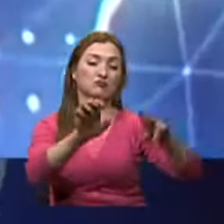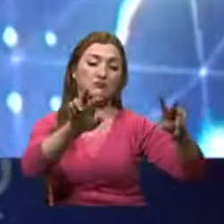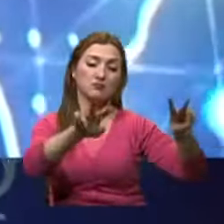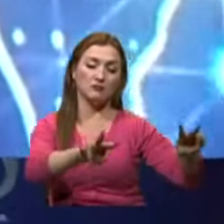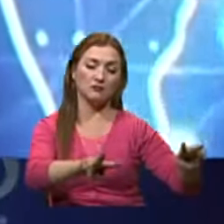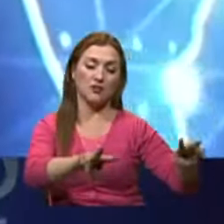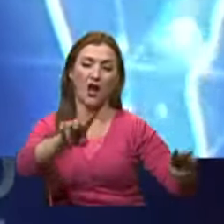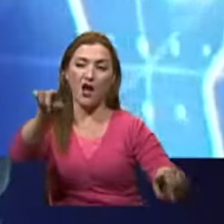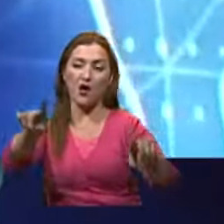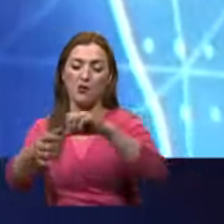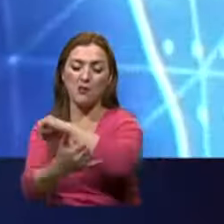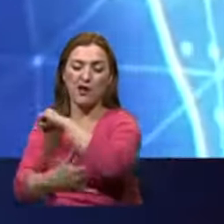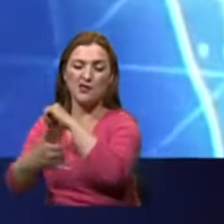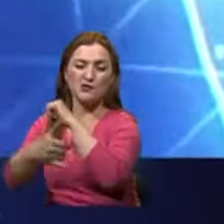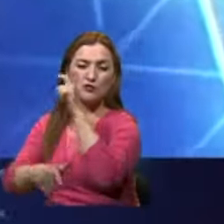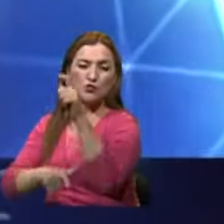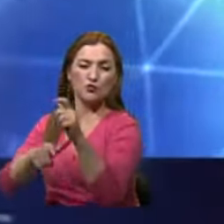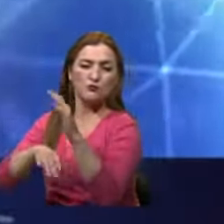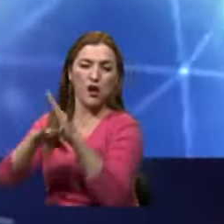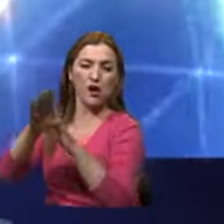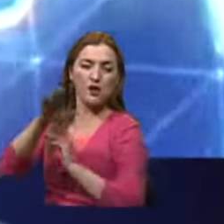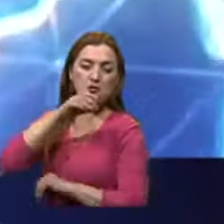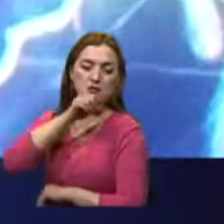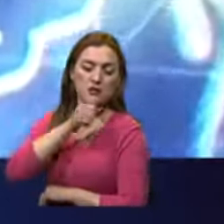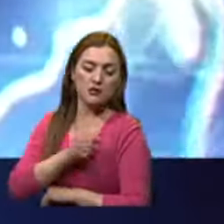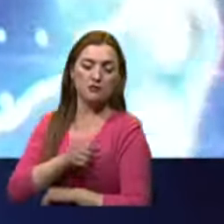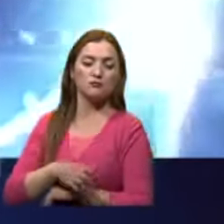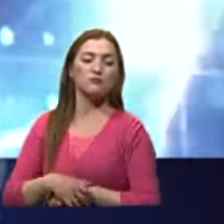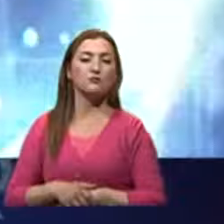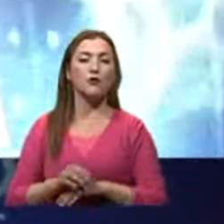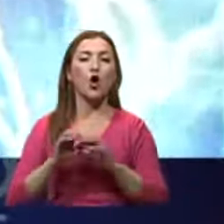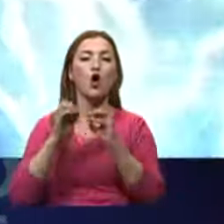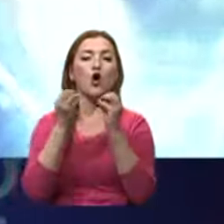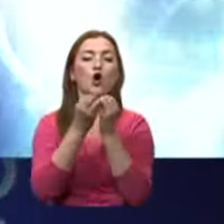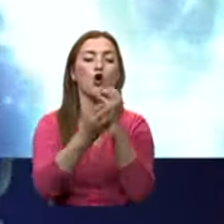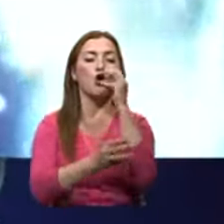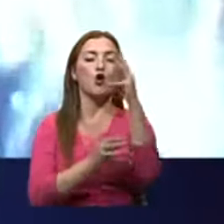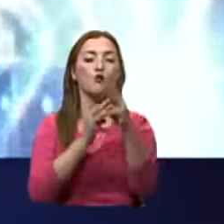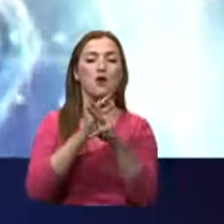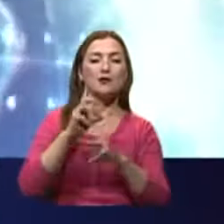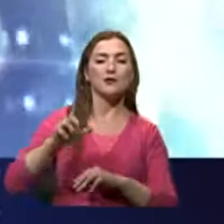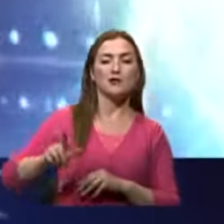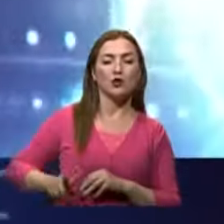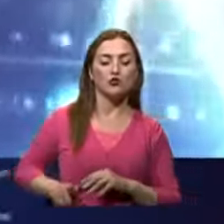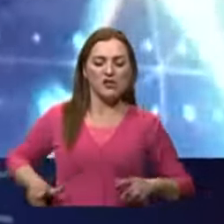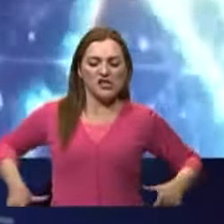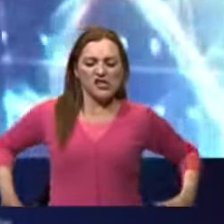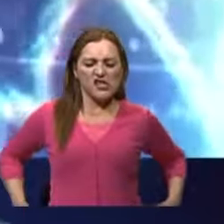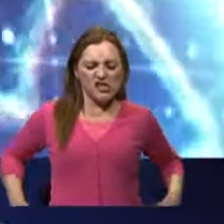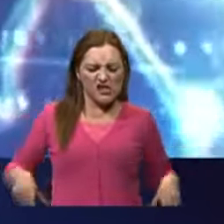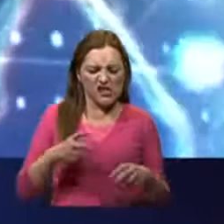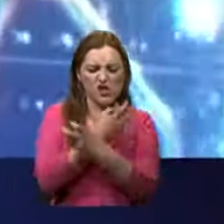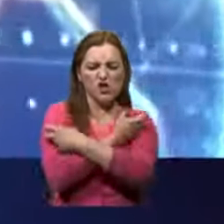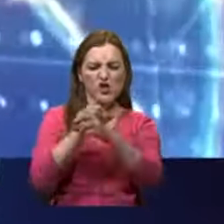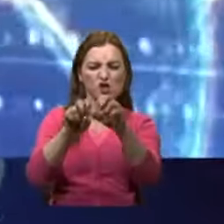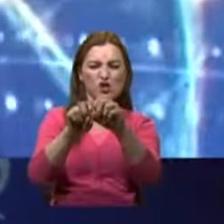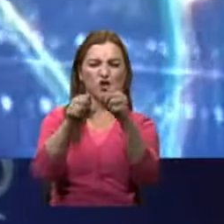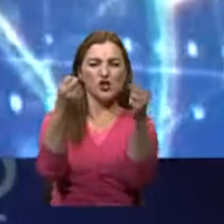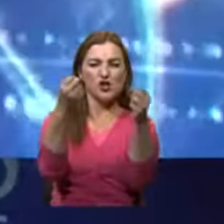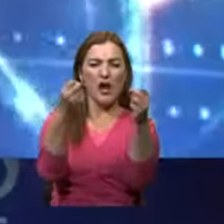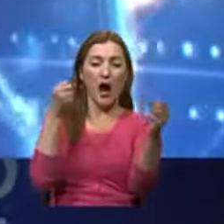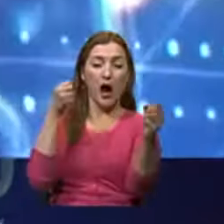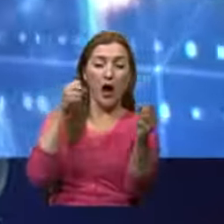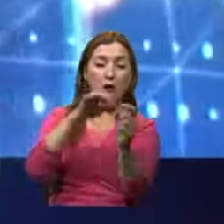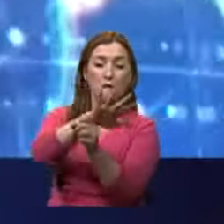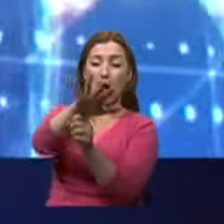tiende a envejecer mucho más. Ven ustedes que la Organización Mundial de la Salud pues estima que estas fracturas de cadera afectan a 1.7 millones